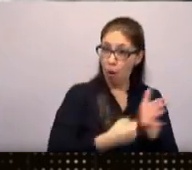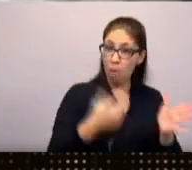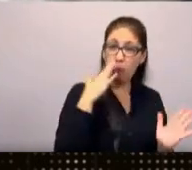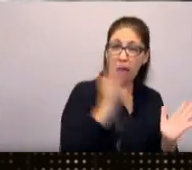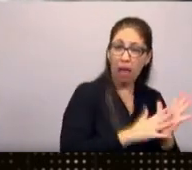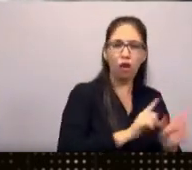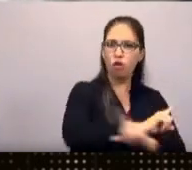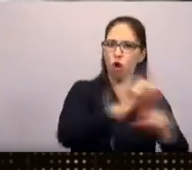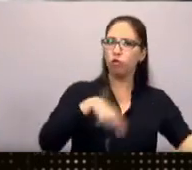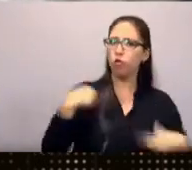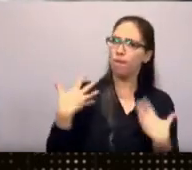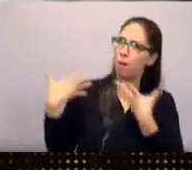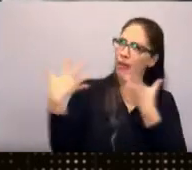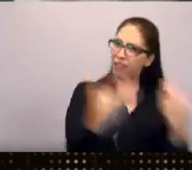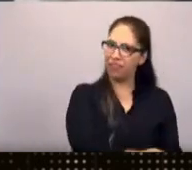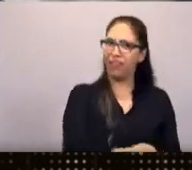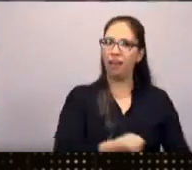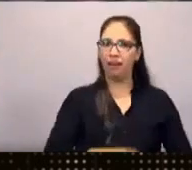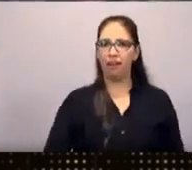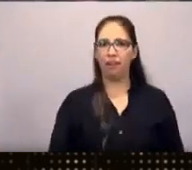a este jardín de